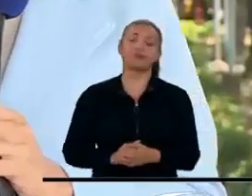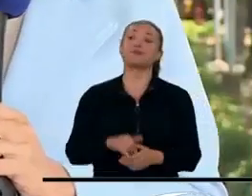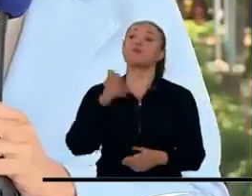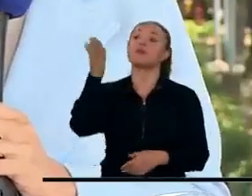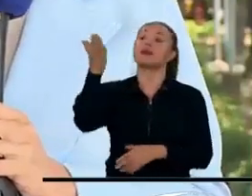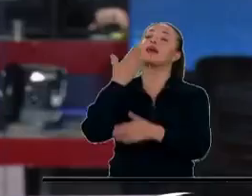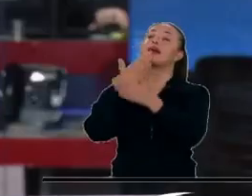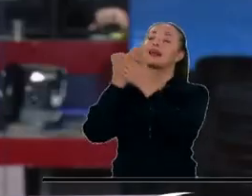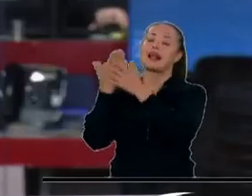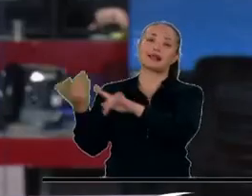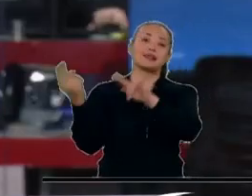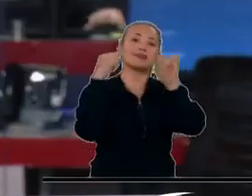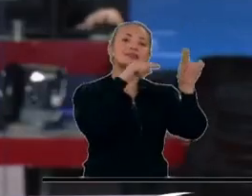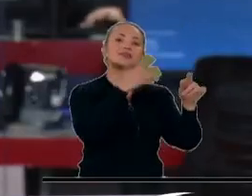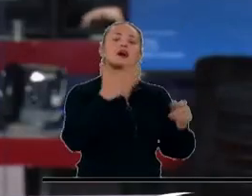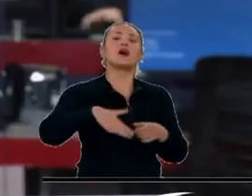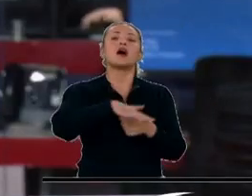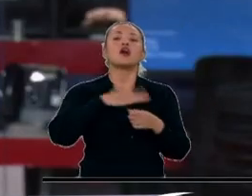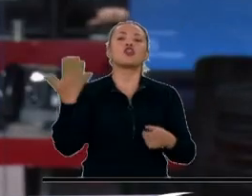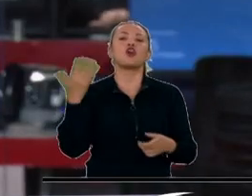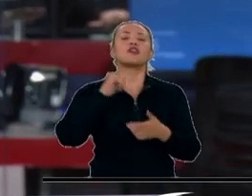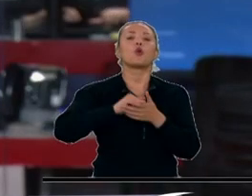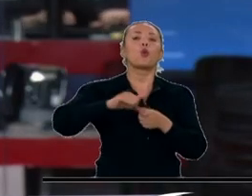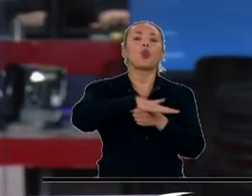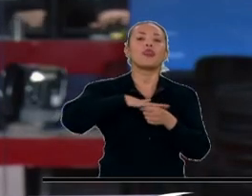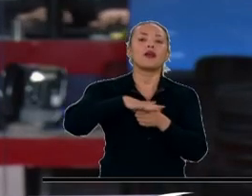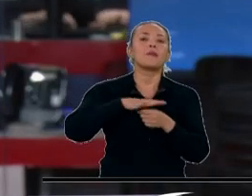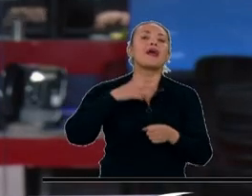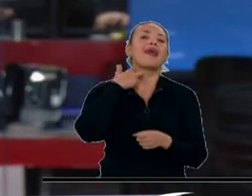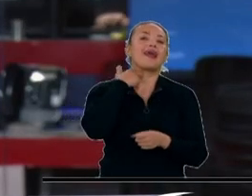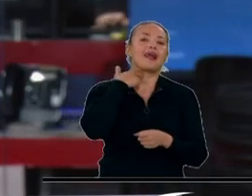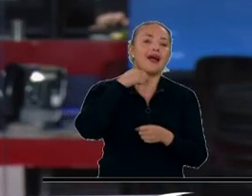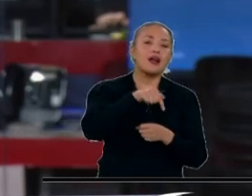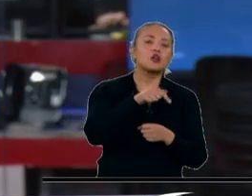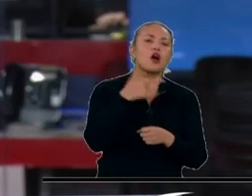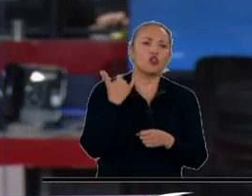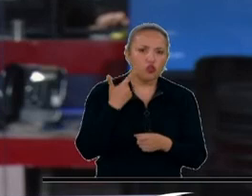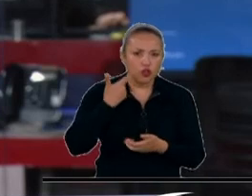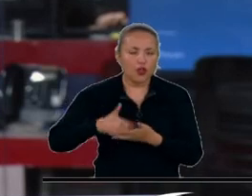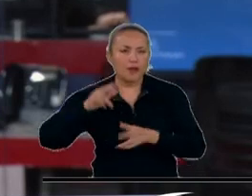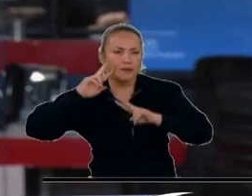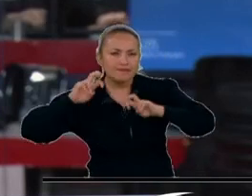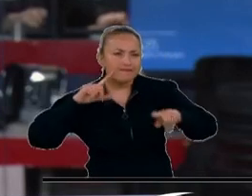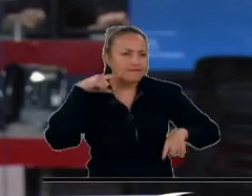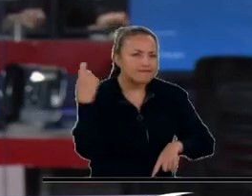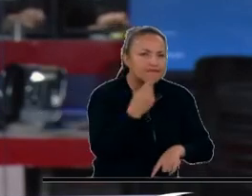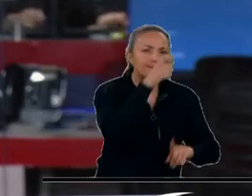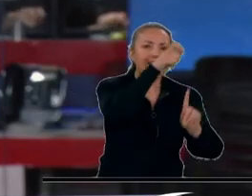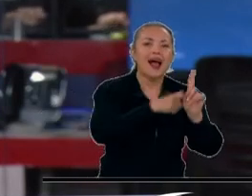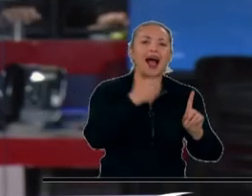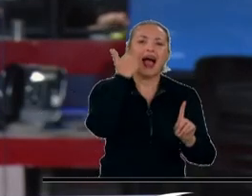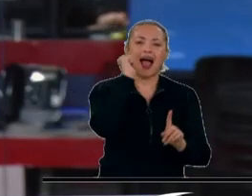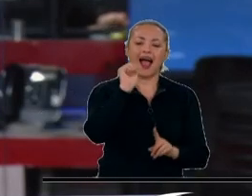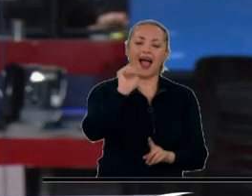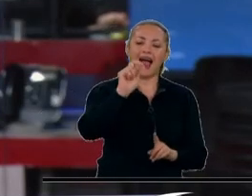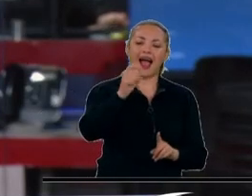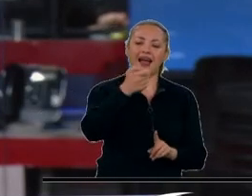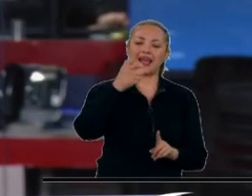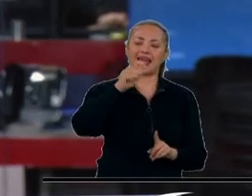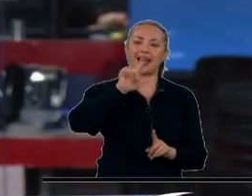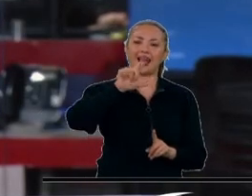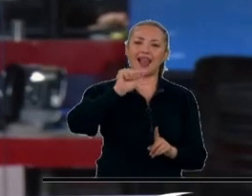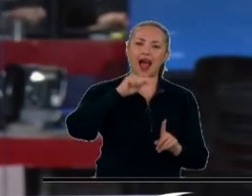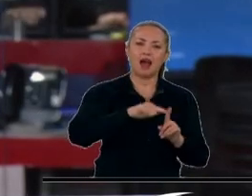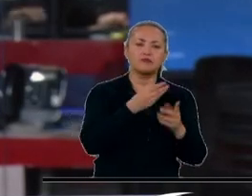girardot cundinamarca avanza la búsqueda de la comerciante Ángela chizacá desaparecida desde hace más de dos días José Manuel Moreno